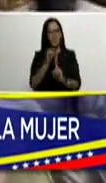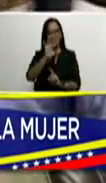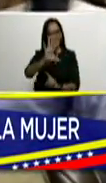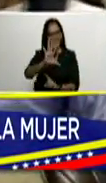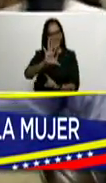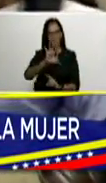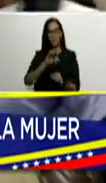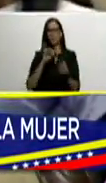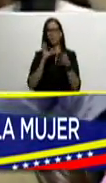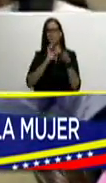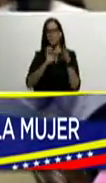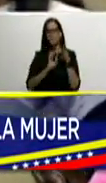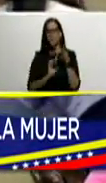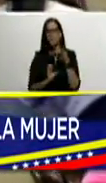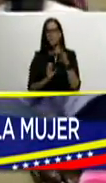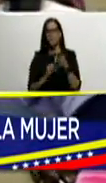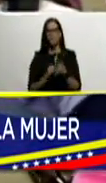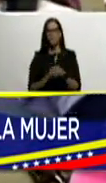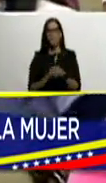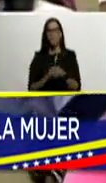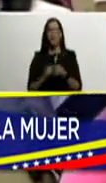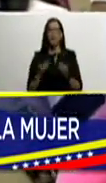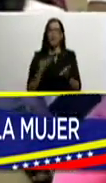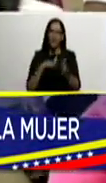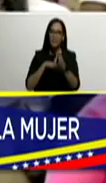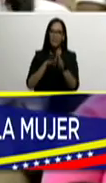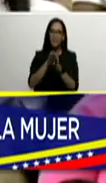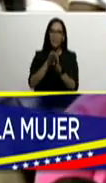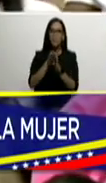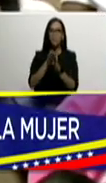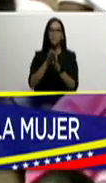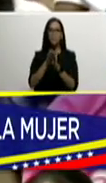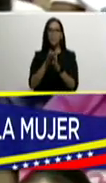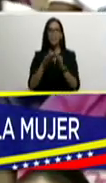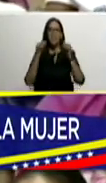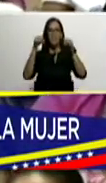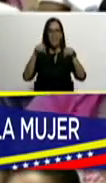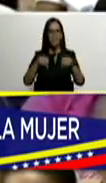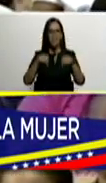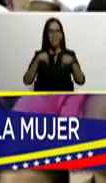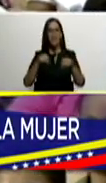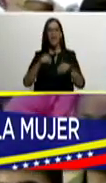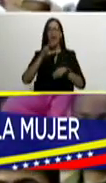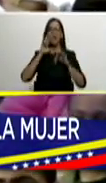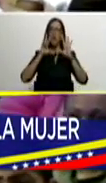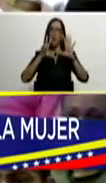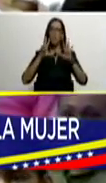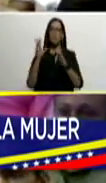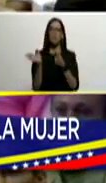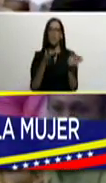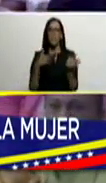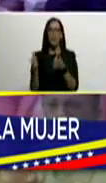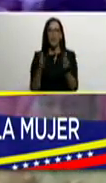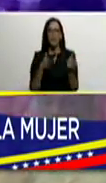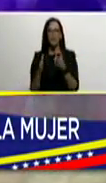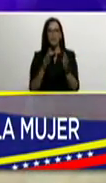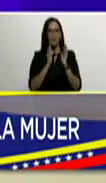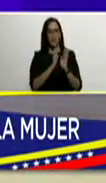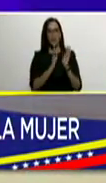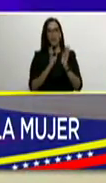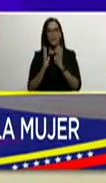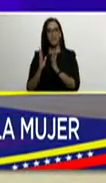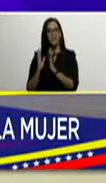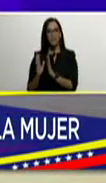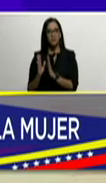quinto vértice para que avancemos de aquí al 8 de marzo en la